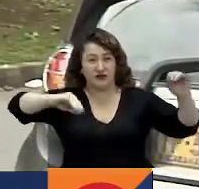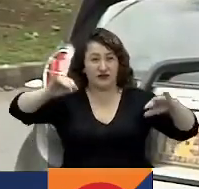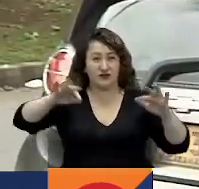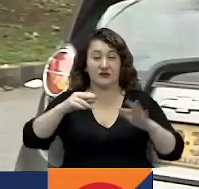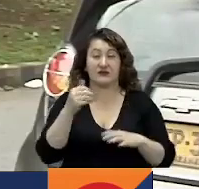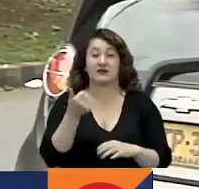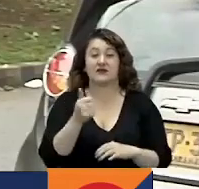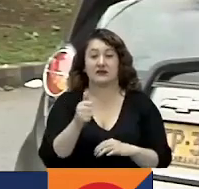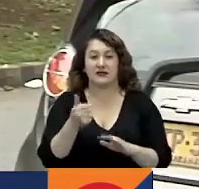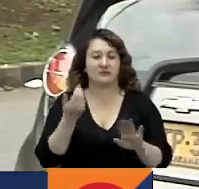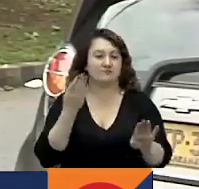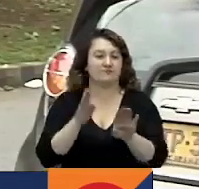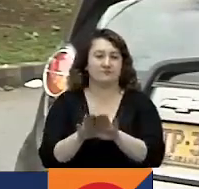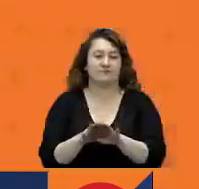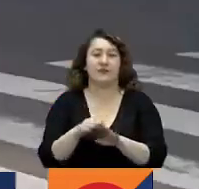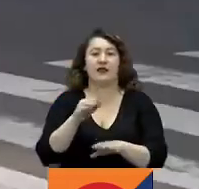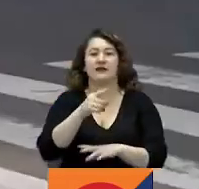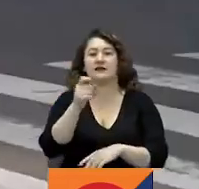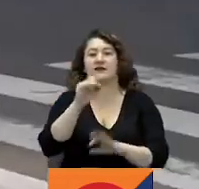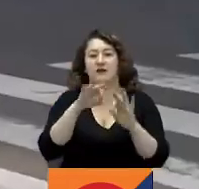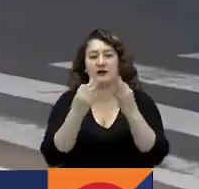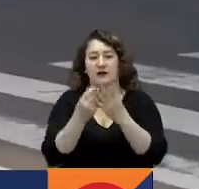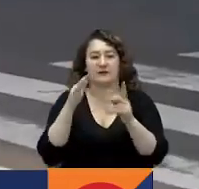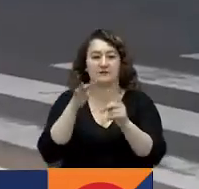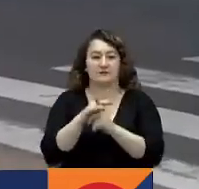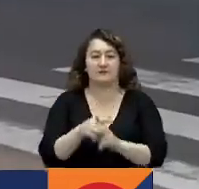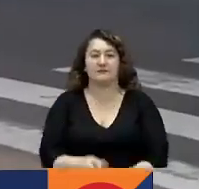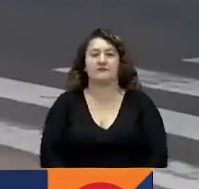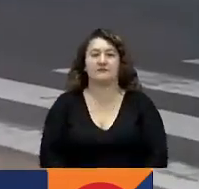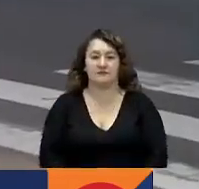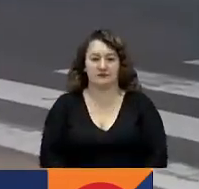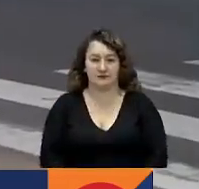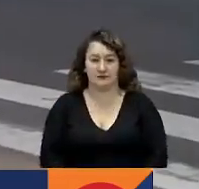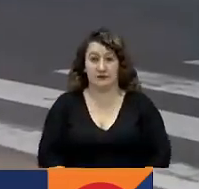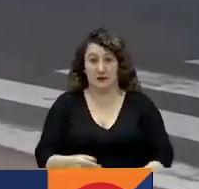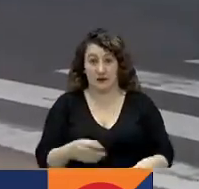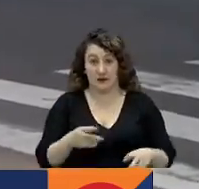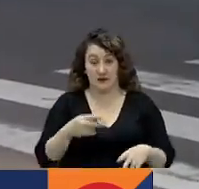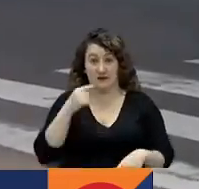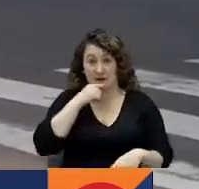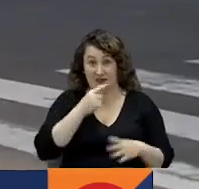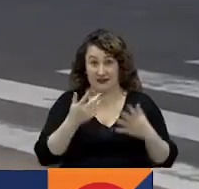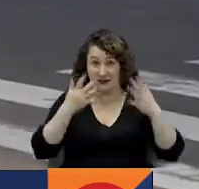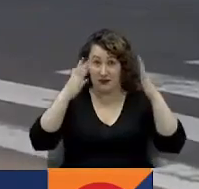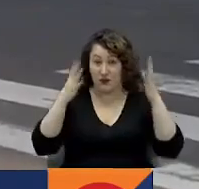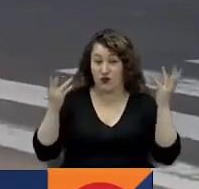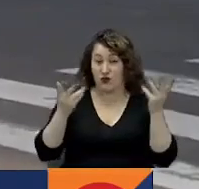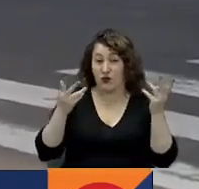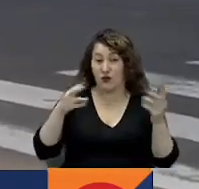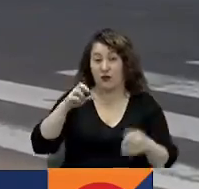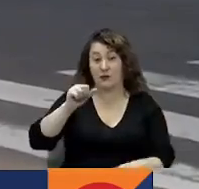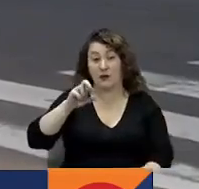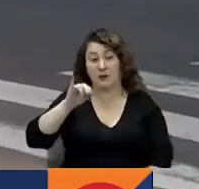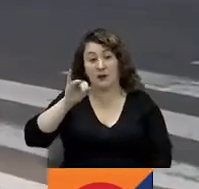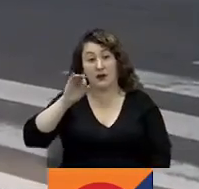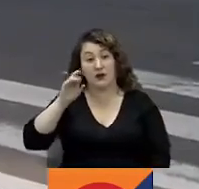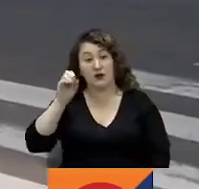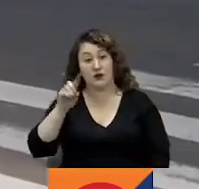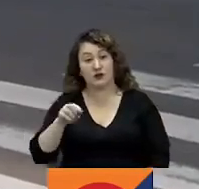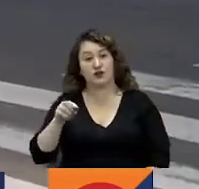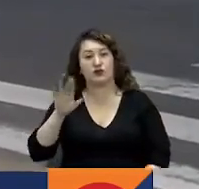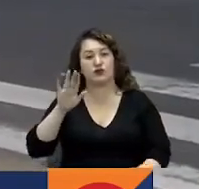familias resultaron damnificadas. Durante este puente festivo, el peaje Papiros, ubicado en la vía al mar, suspenderá